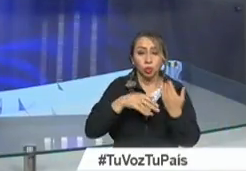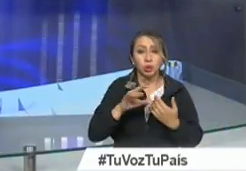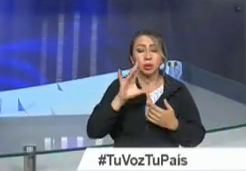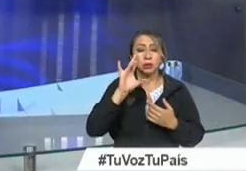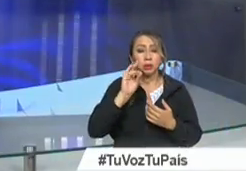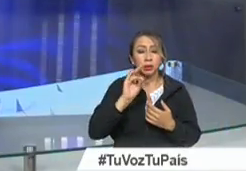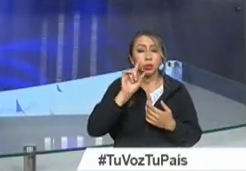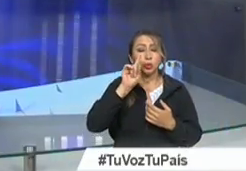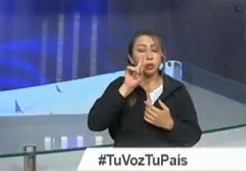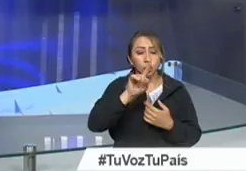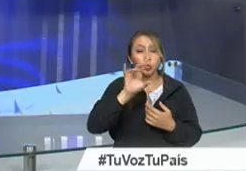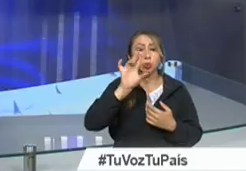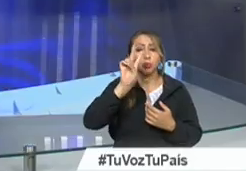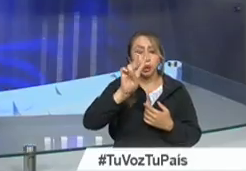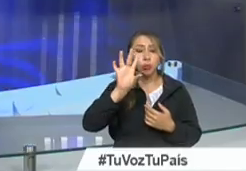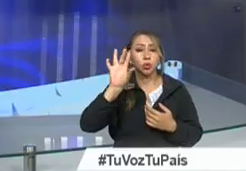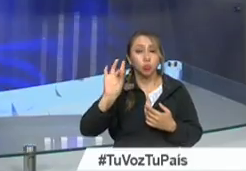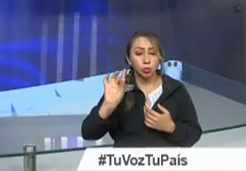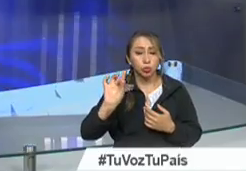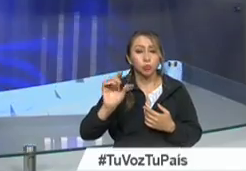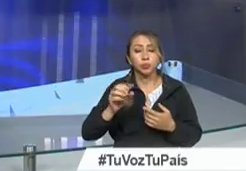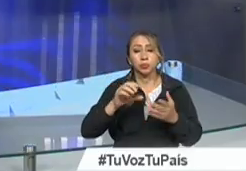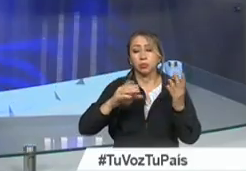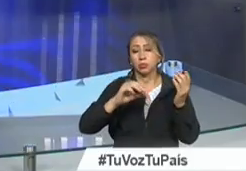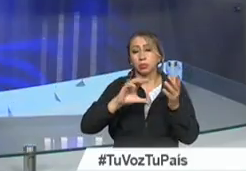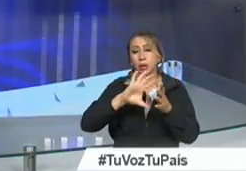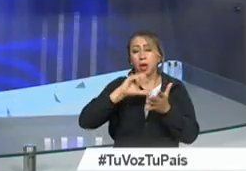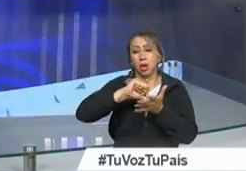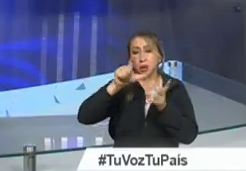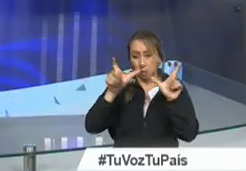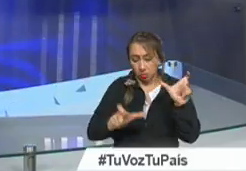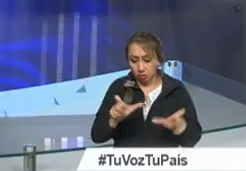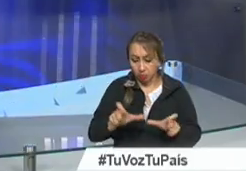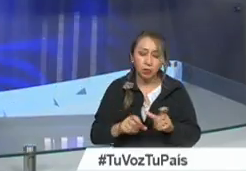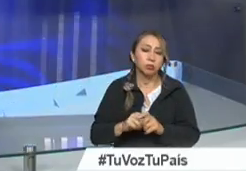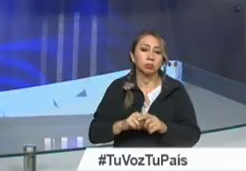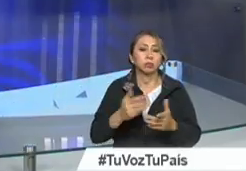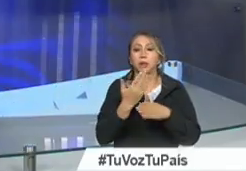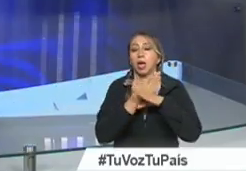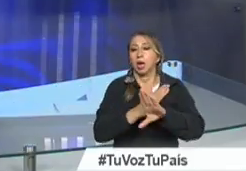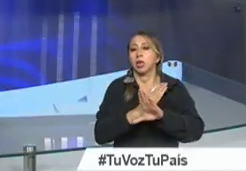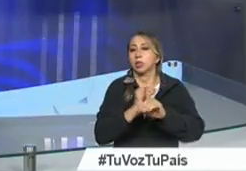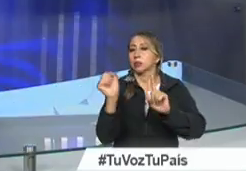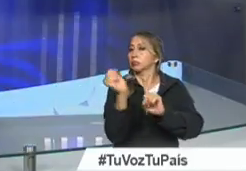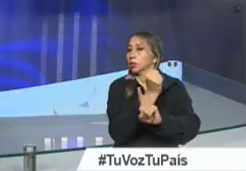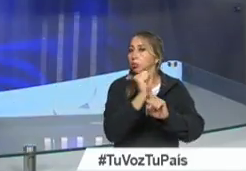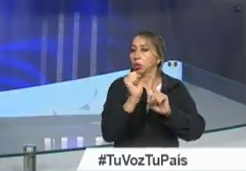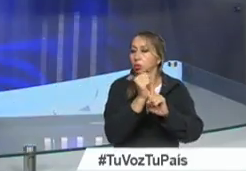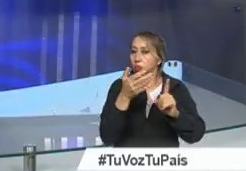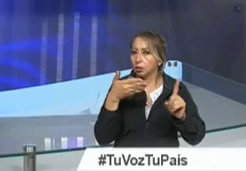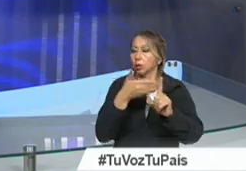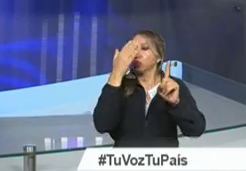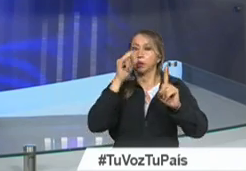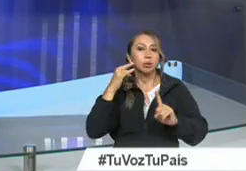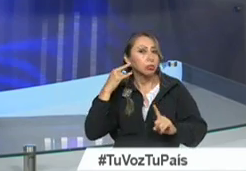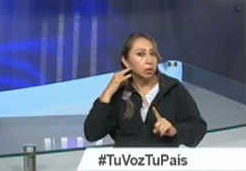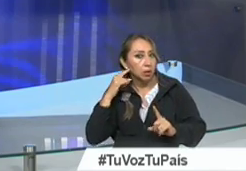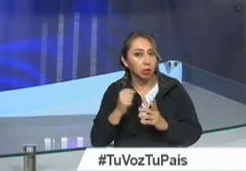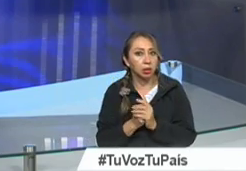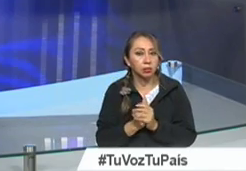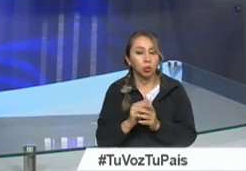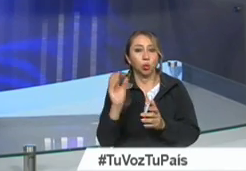asambleístas presentes el pleno de la asamblea aprobó una resolución que rechaza los actos de violencia en contra de niñas adolescentes